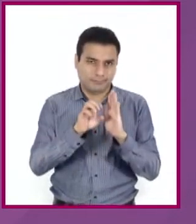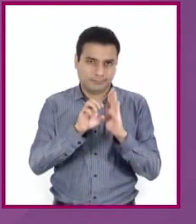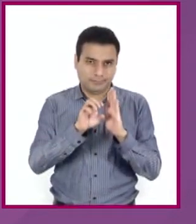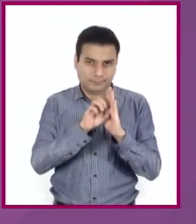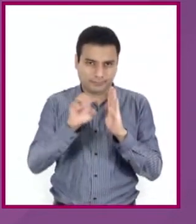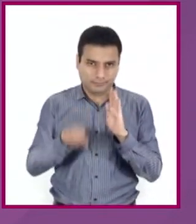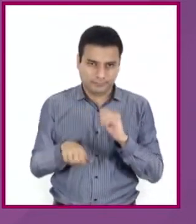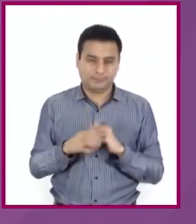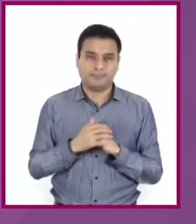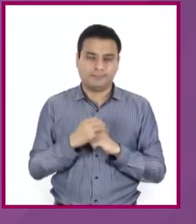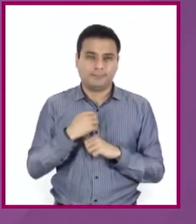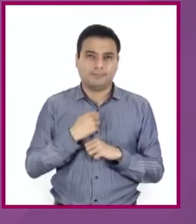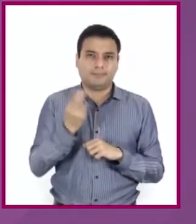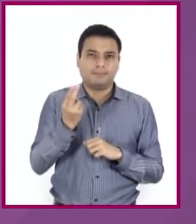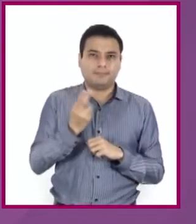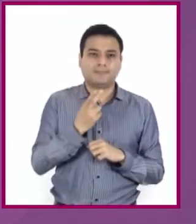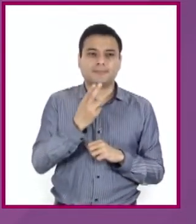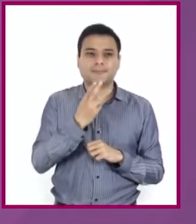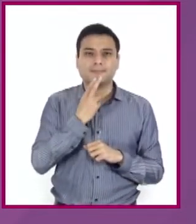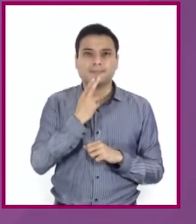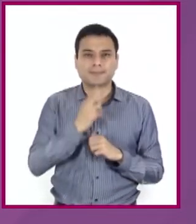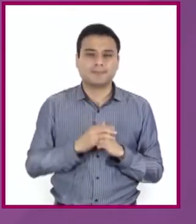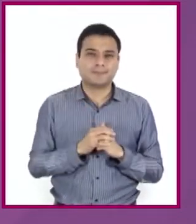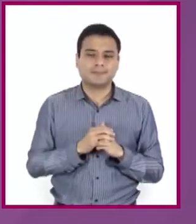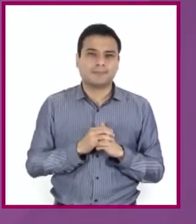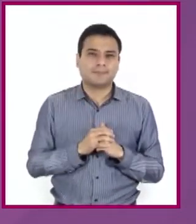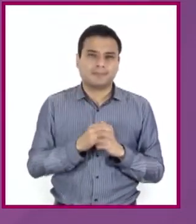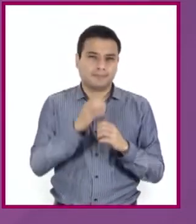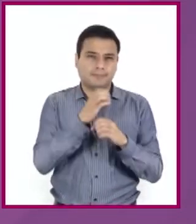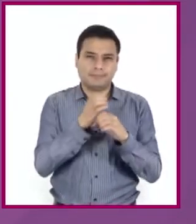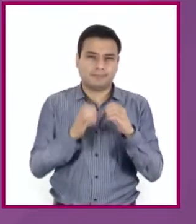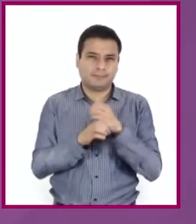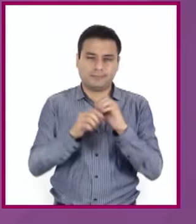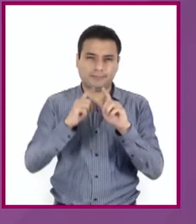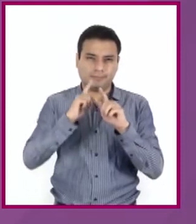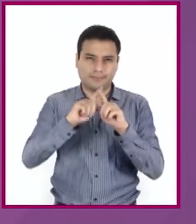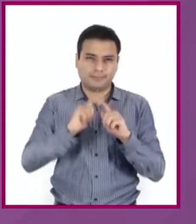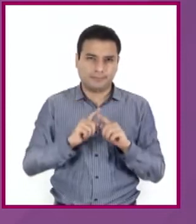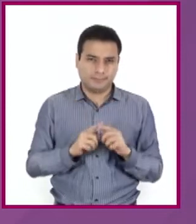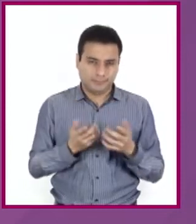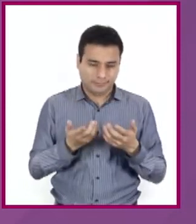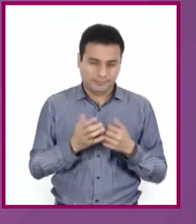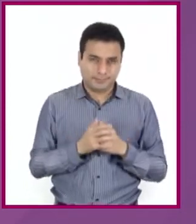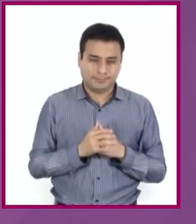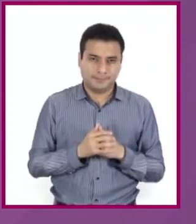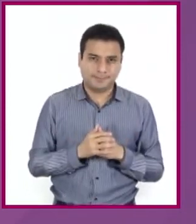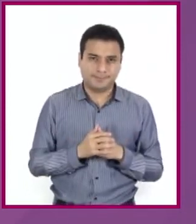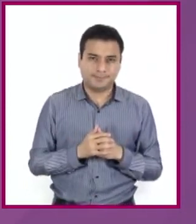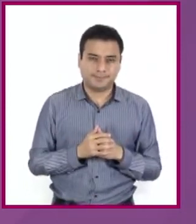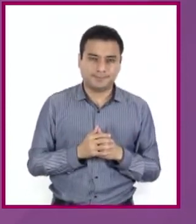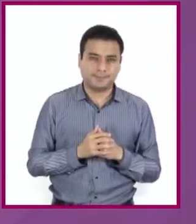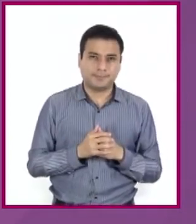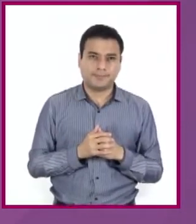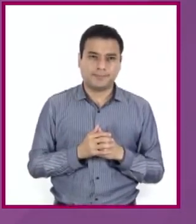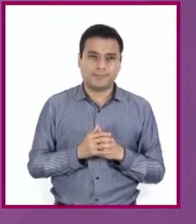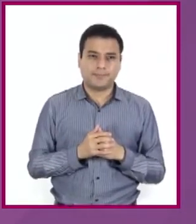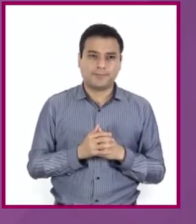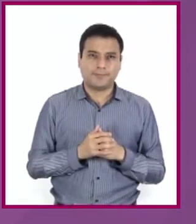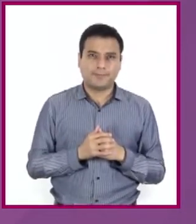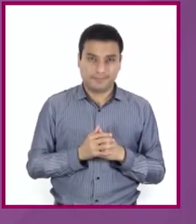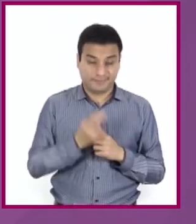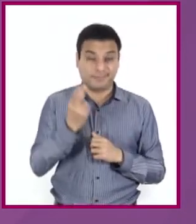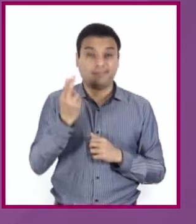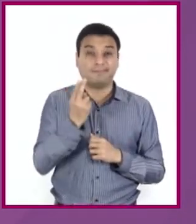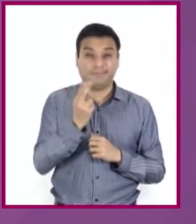debe utilizar todo el equipo de seguridad del que se pueda tener, y que en este caso es exigente